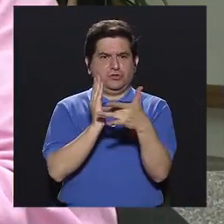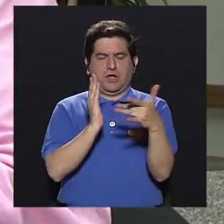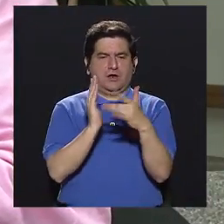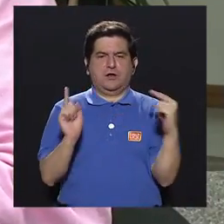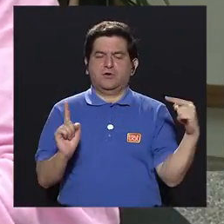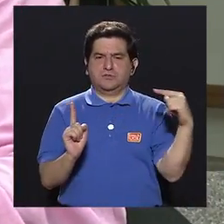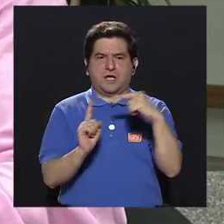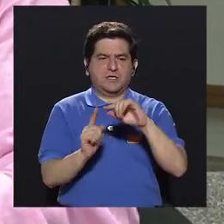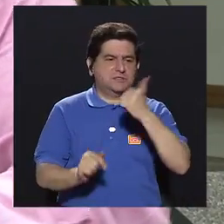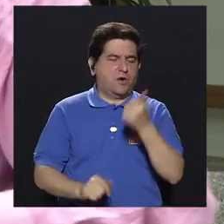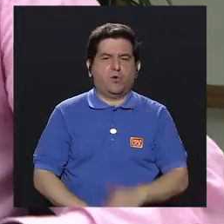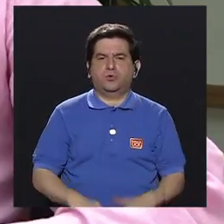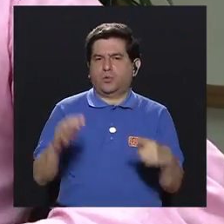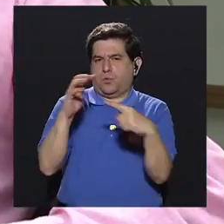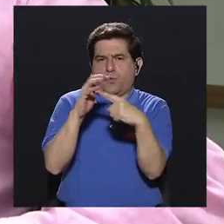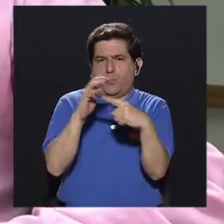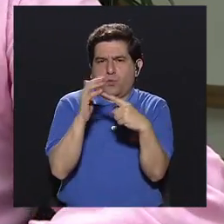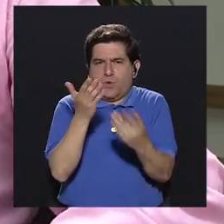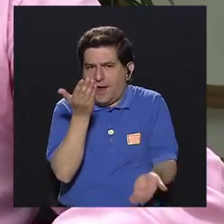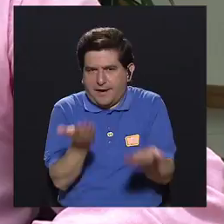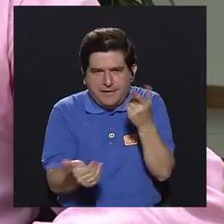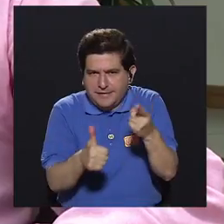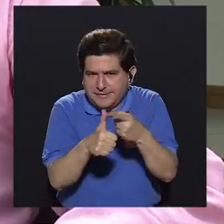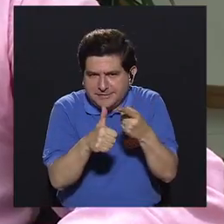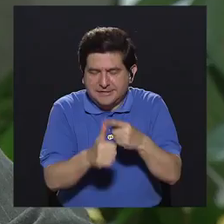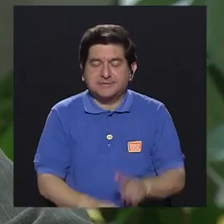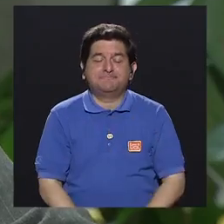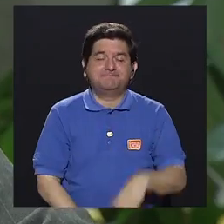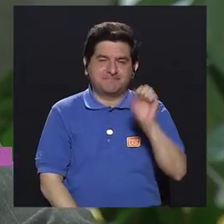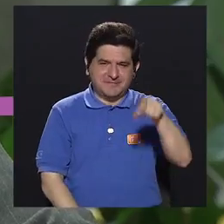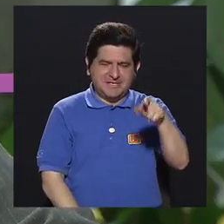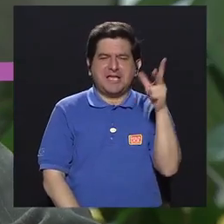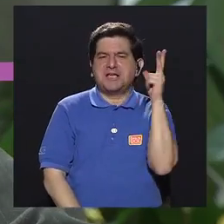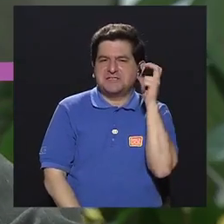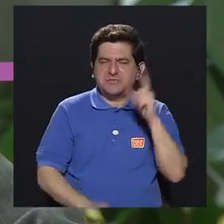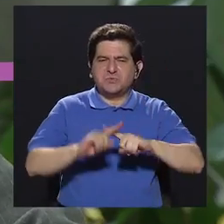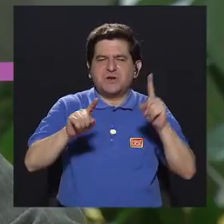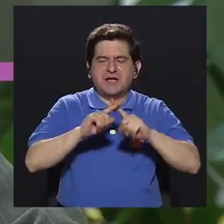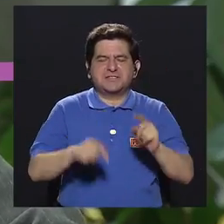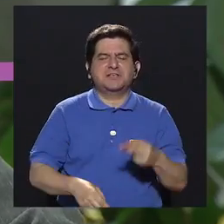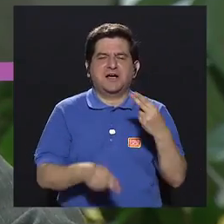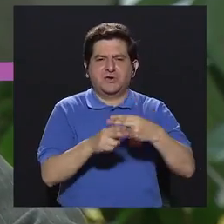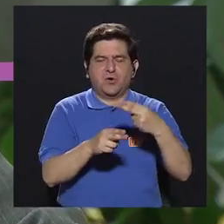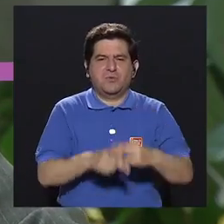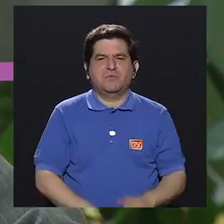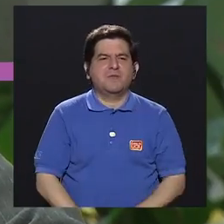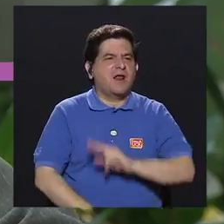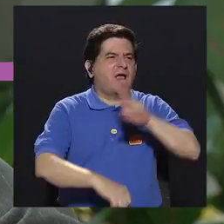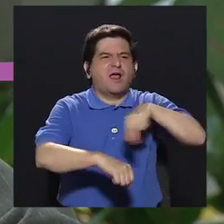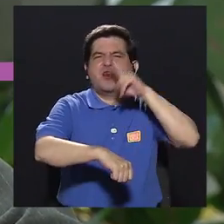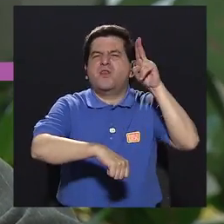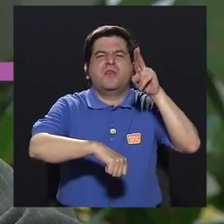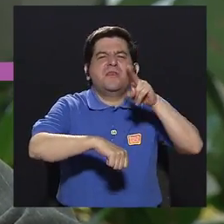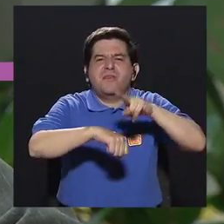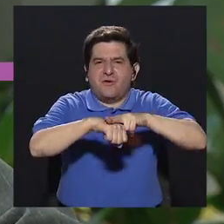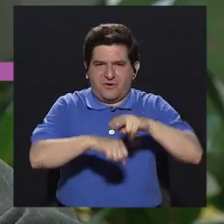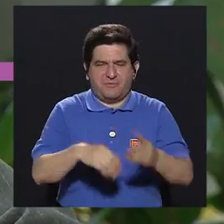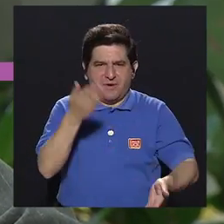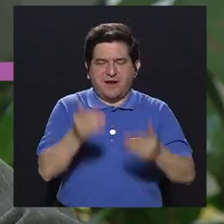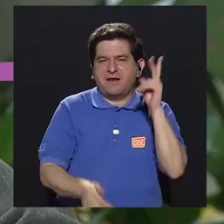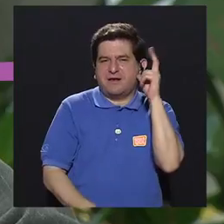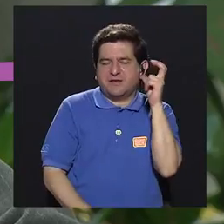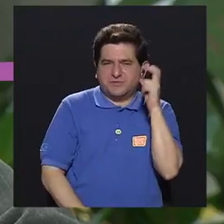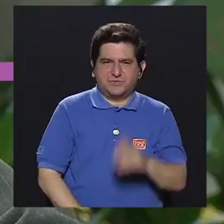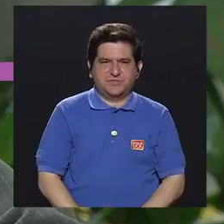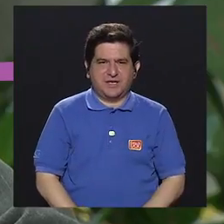técnicos hasta los más populares. Tal vez si comenzamos por ahí. Doña sí, de ahí se escuchan varios nombres, pero tal vez el más común, el más corriente que